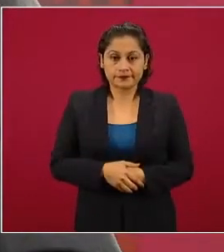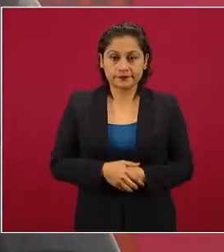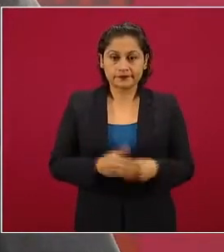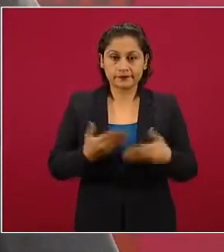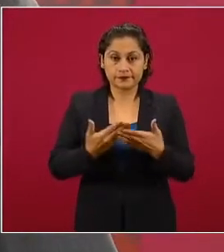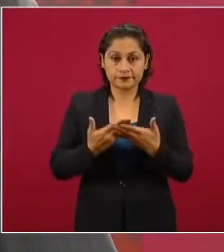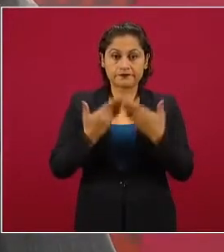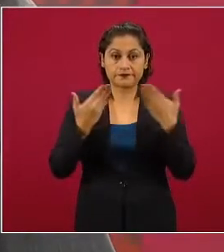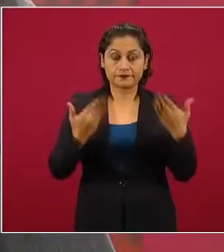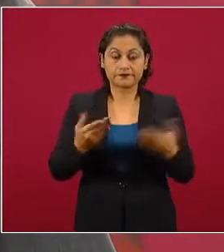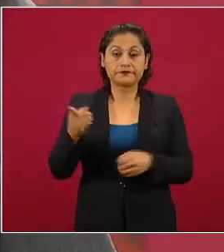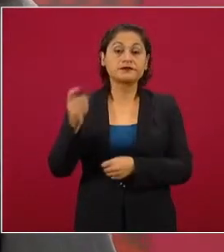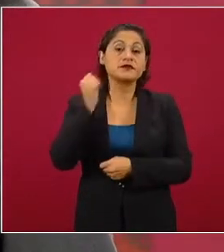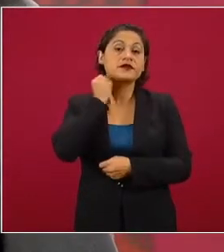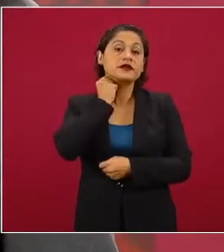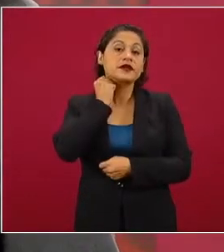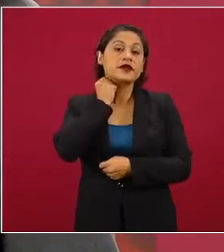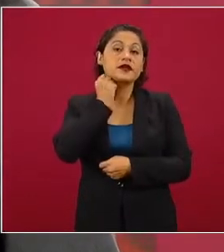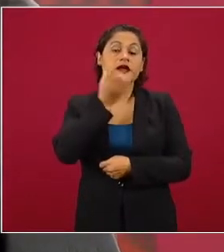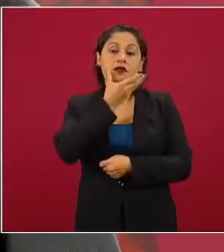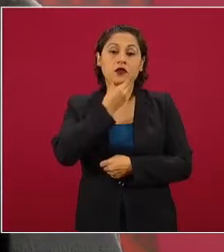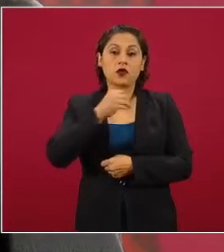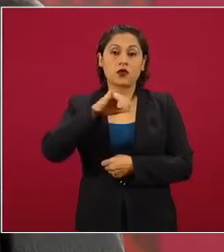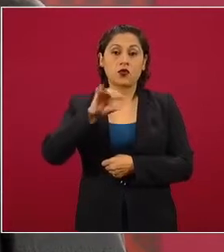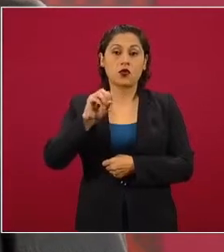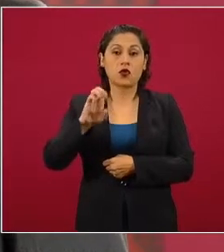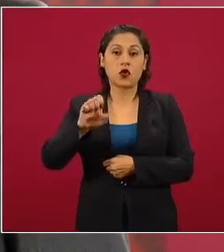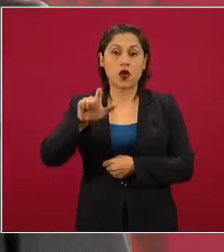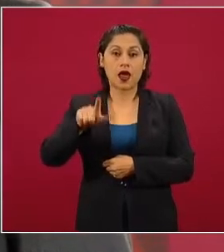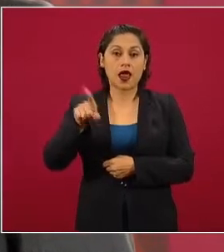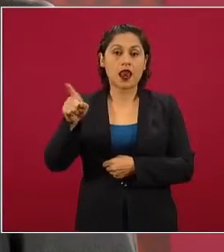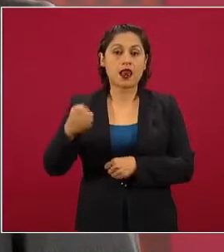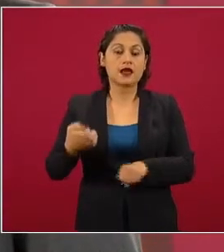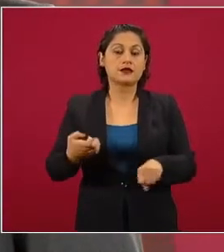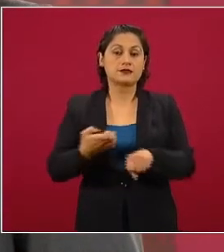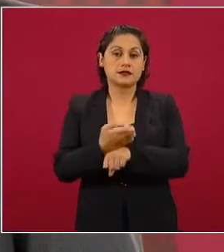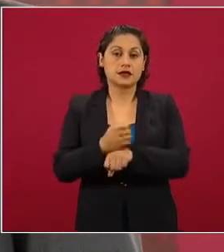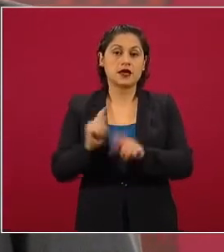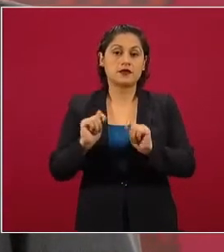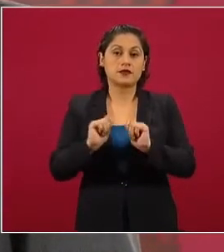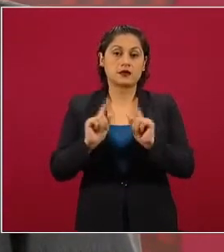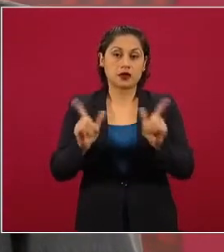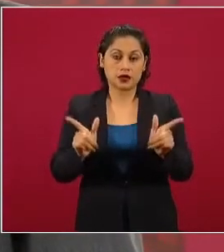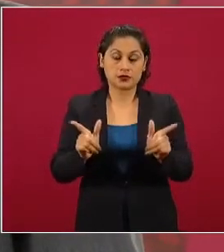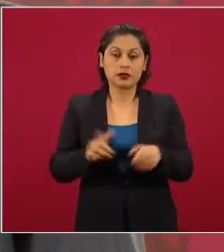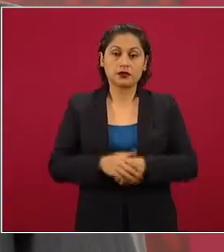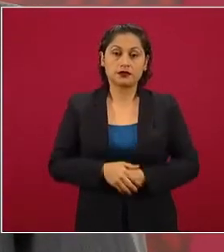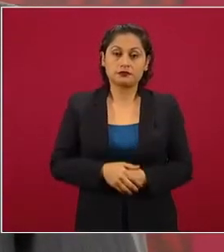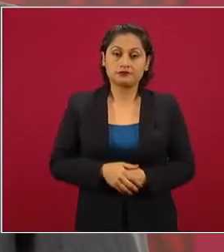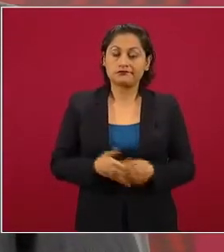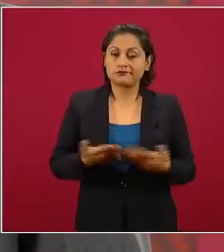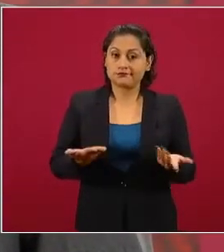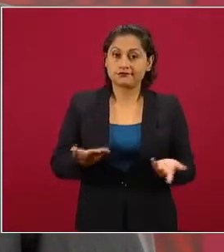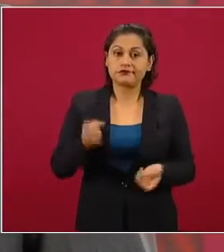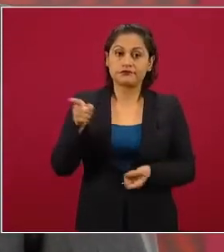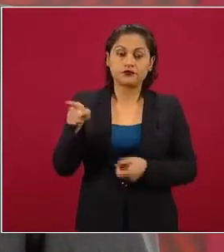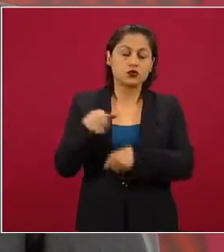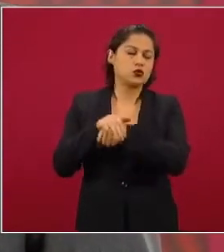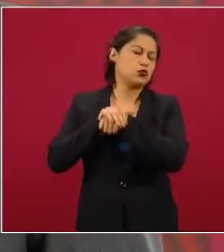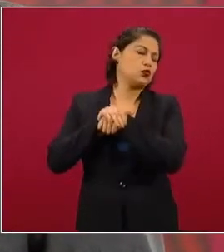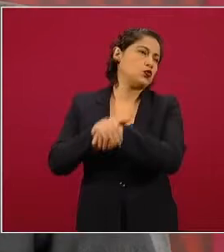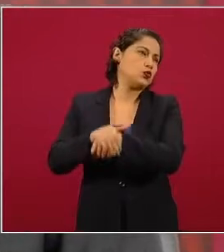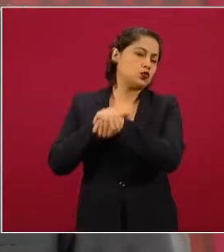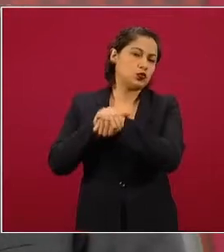fallece el senador Joel de Tlaxcala, una gente entrañable,